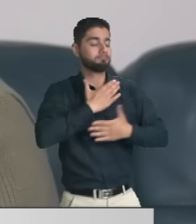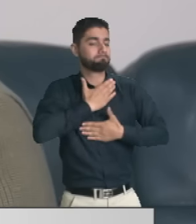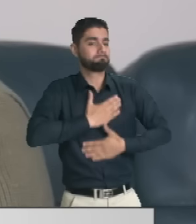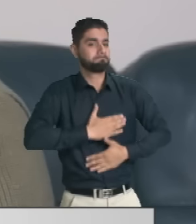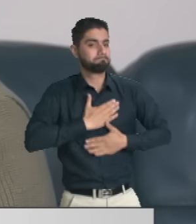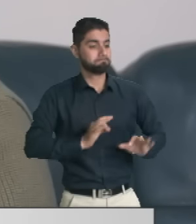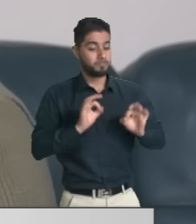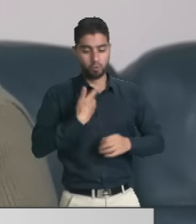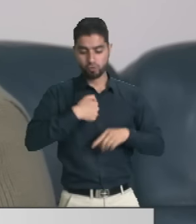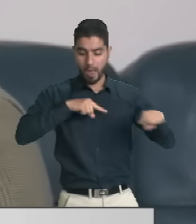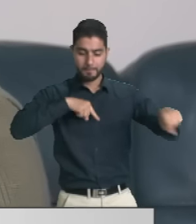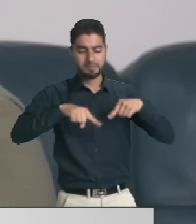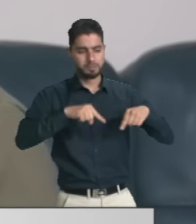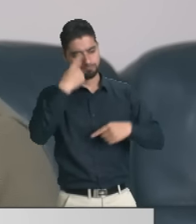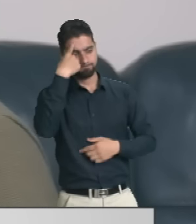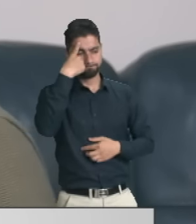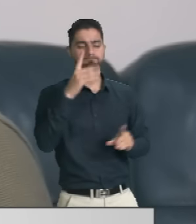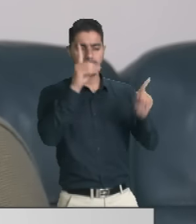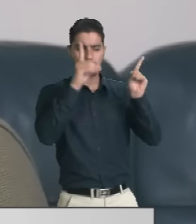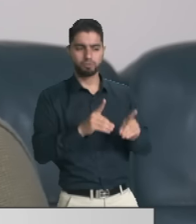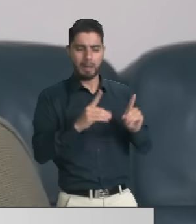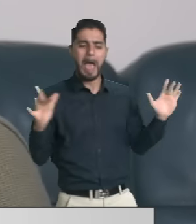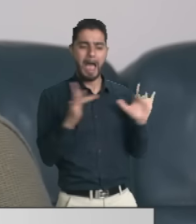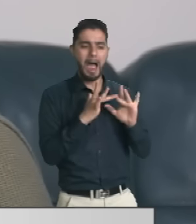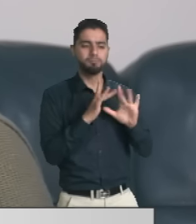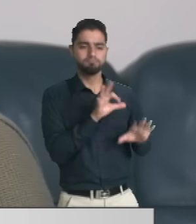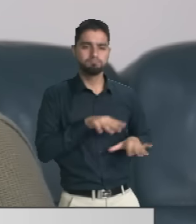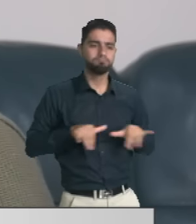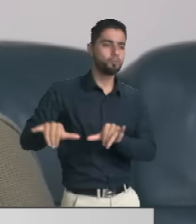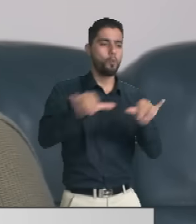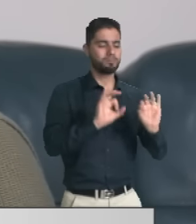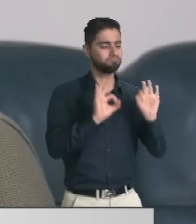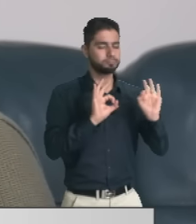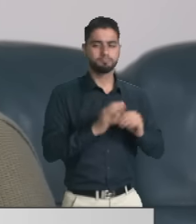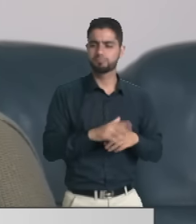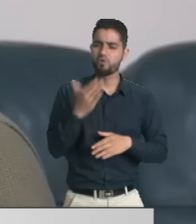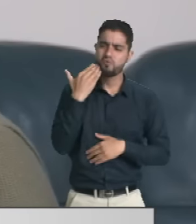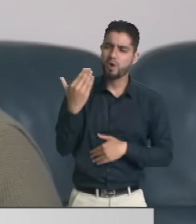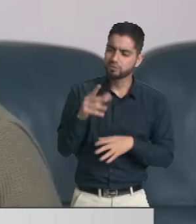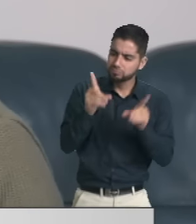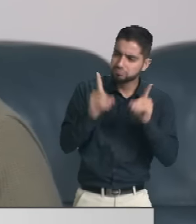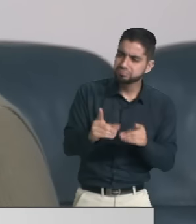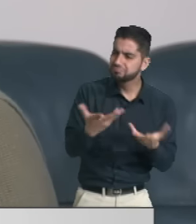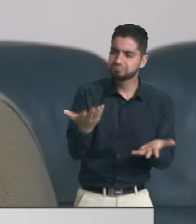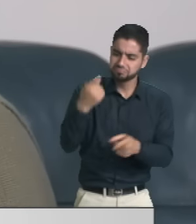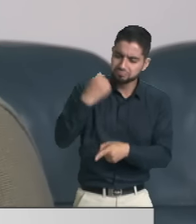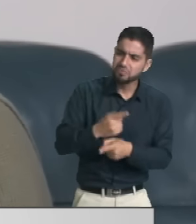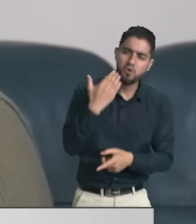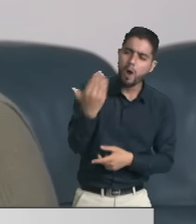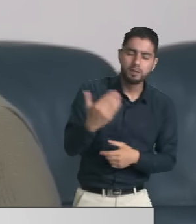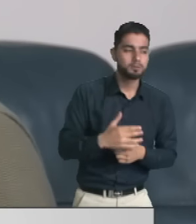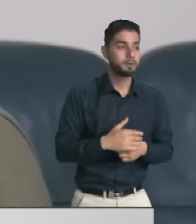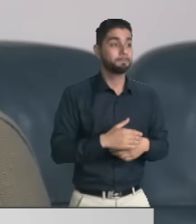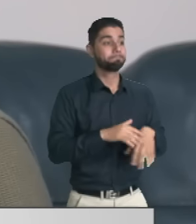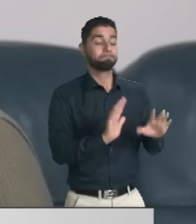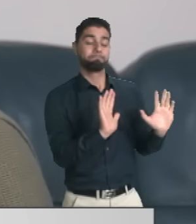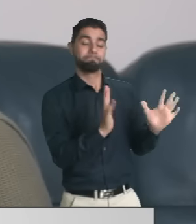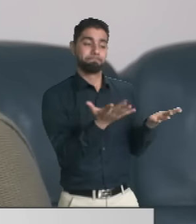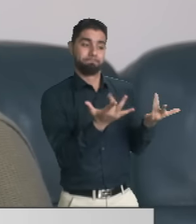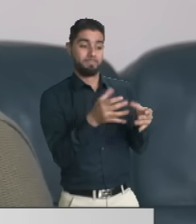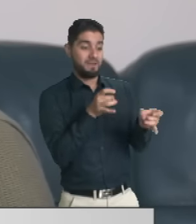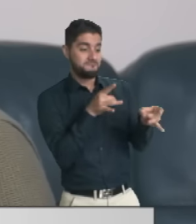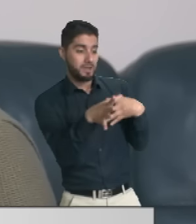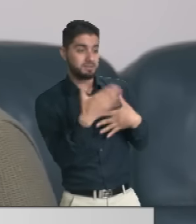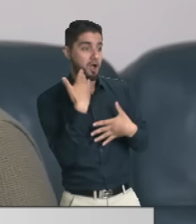de que tomamos la decisión que sirva más para todos. ¿Cuándo se presentará esa solución? ¿Cuándo será realidad? Todavía no está definida la fecha en la que la